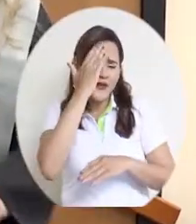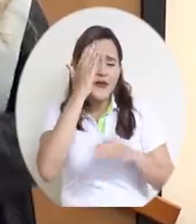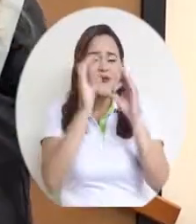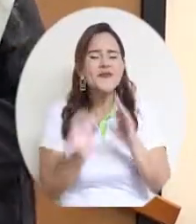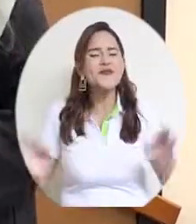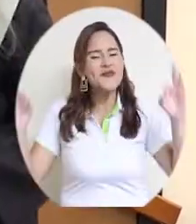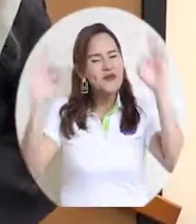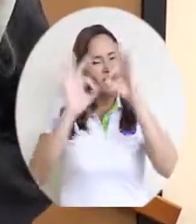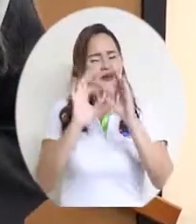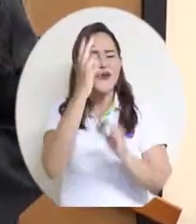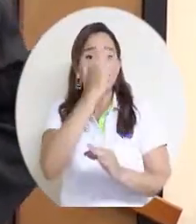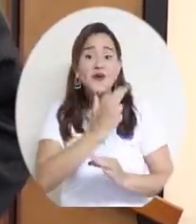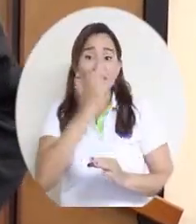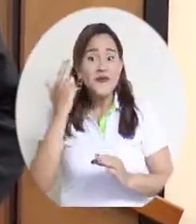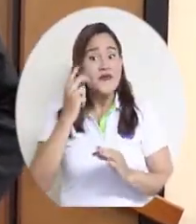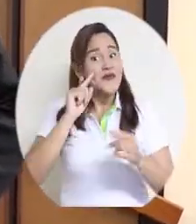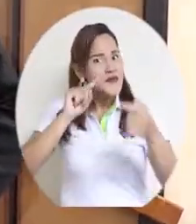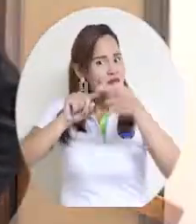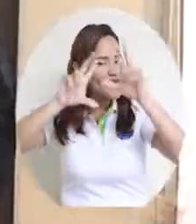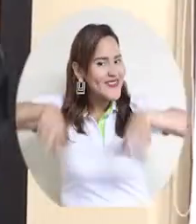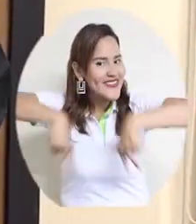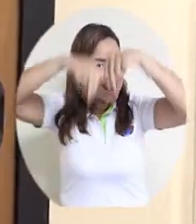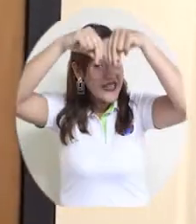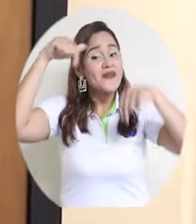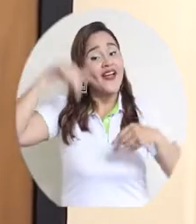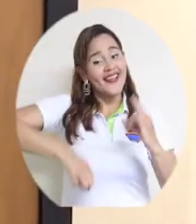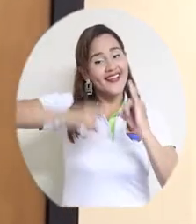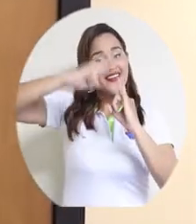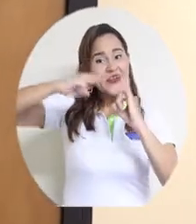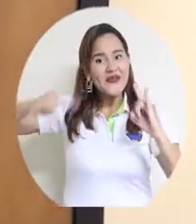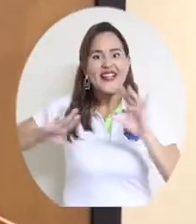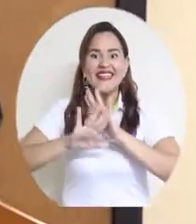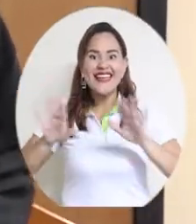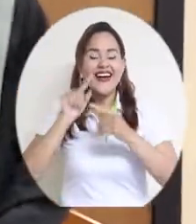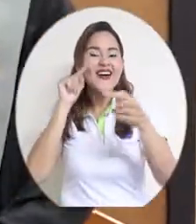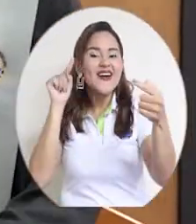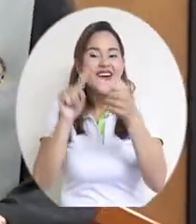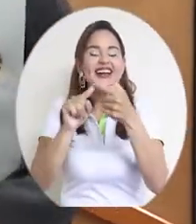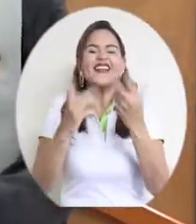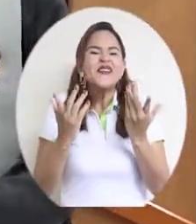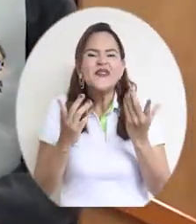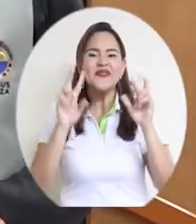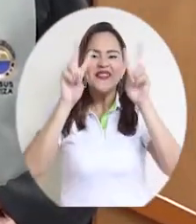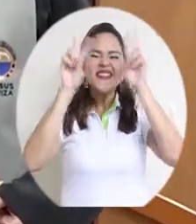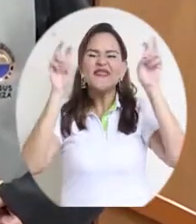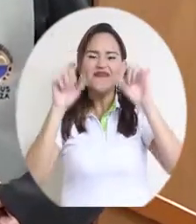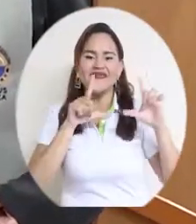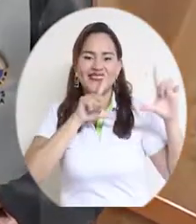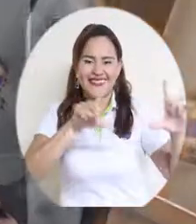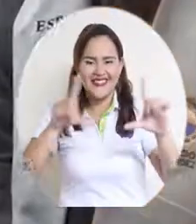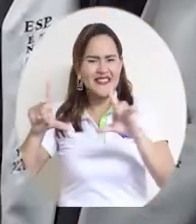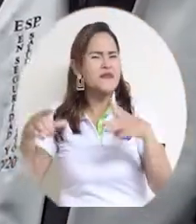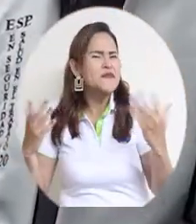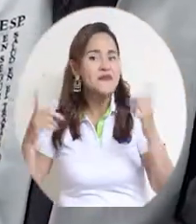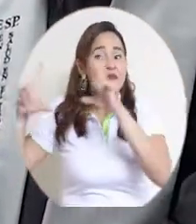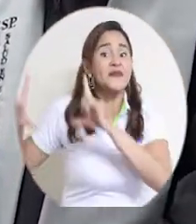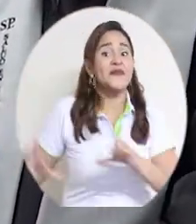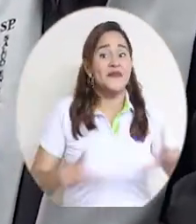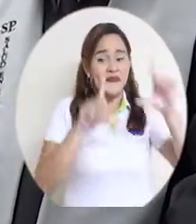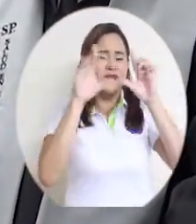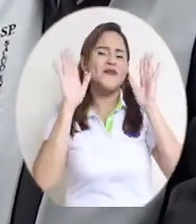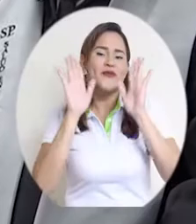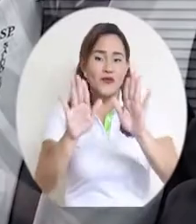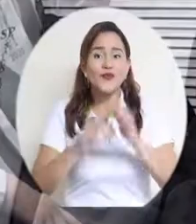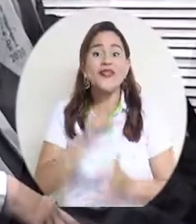Reafirmando su compromiso institucional con la sociedad, la Universidad del Magdalena llevó a cabo una nueva ceremonia especial de graduación, esta vez en la